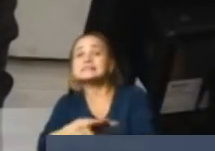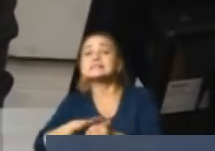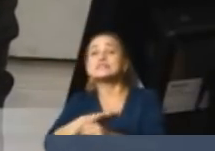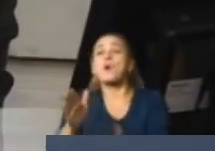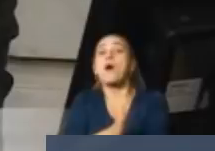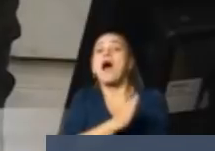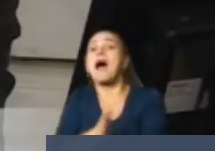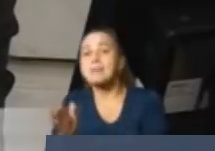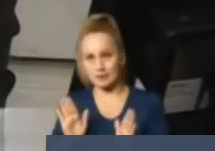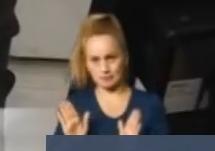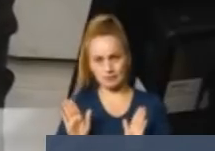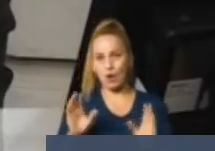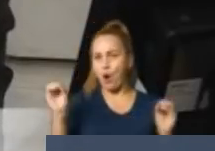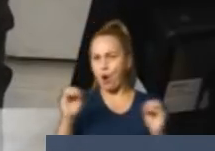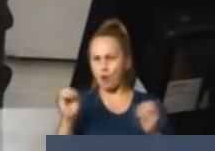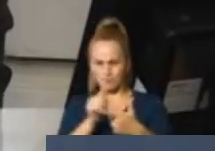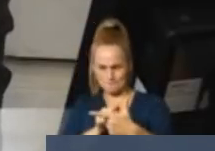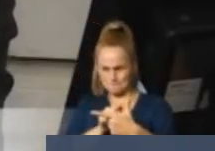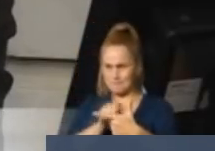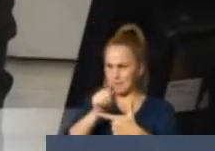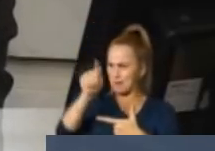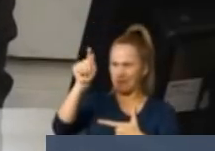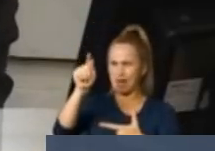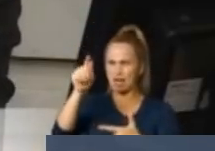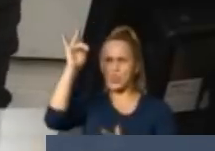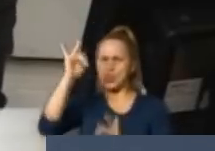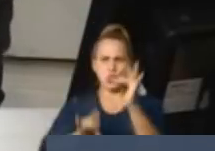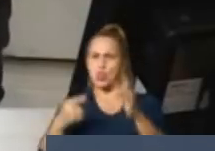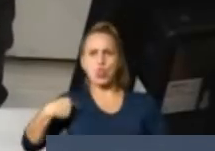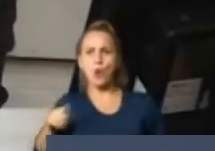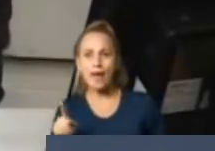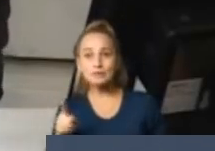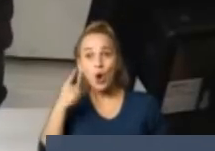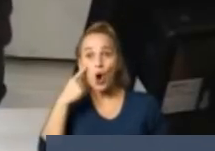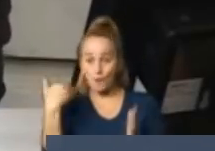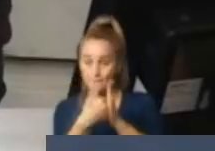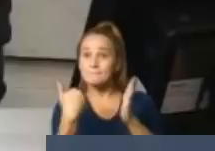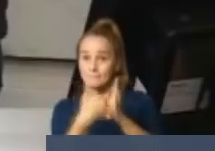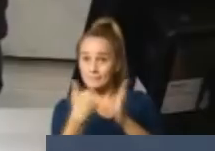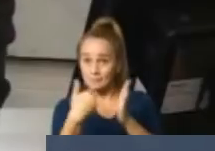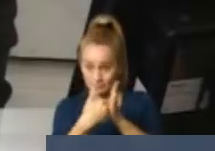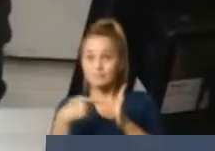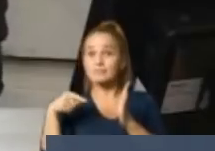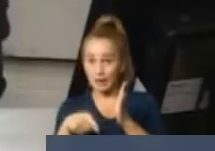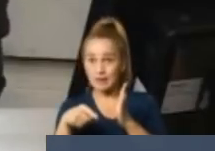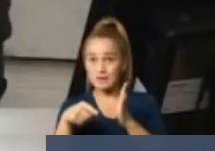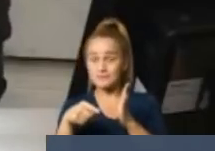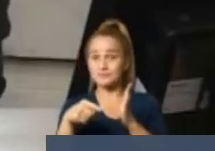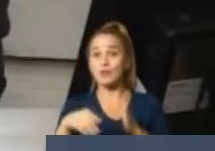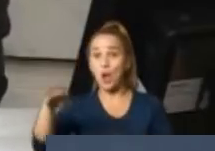aislados. Es que el número no es así. Es que miren, la contraparte, también